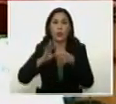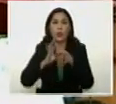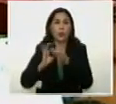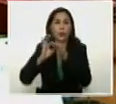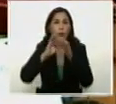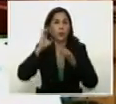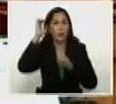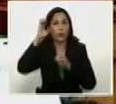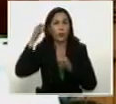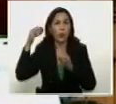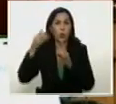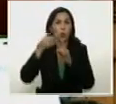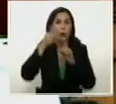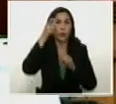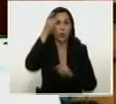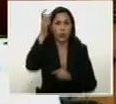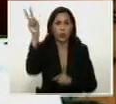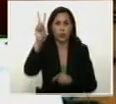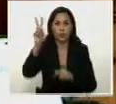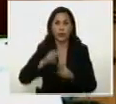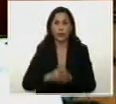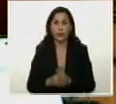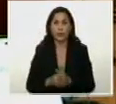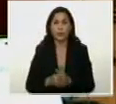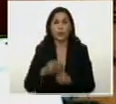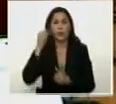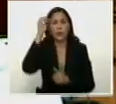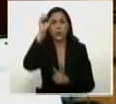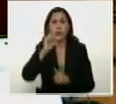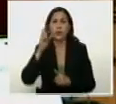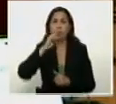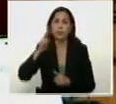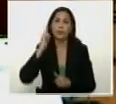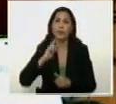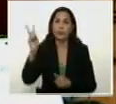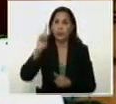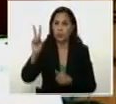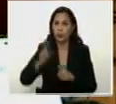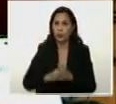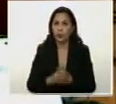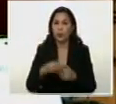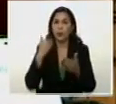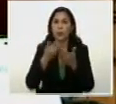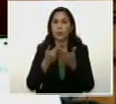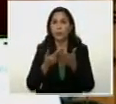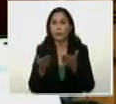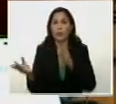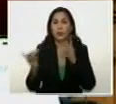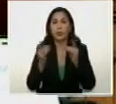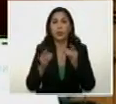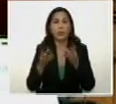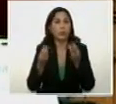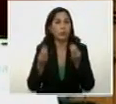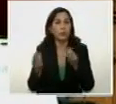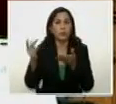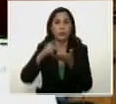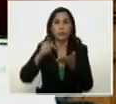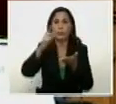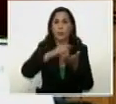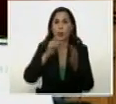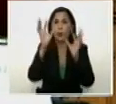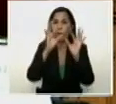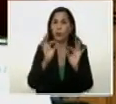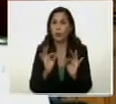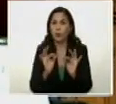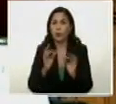Europea contra el pueblo venezolano. Considerando que la República Bolivariana de Venezuela promueve el diálogo y el multilateralismo como